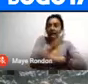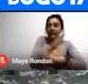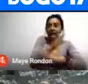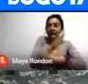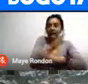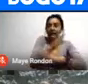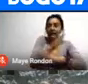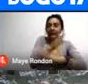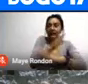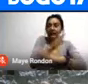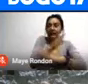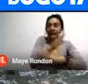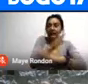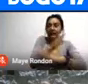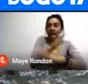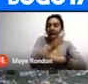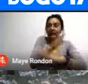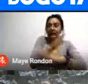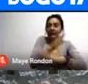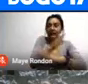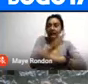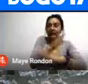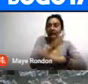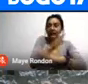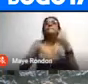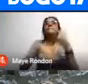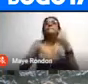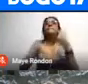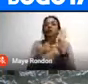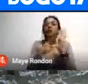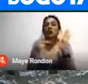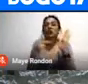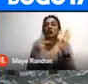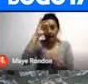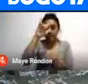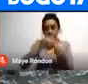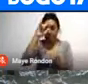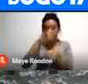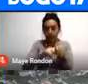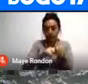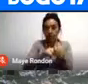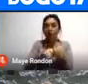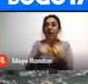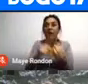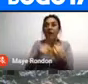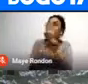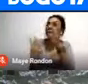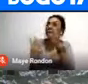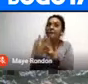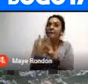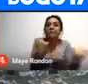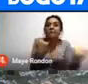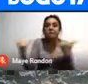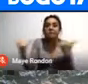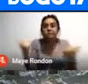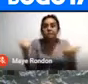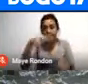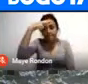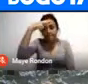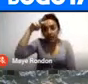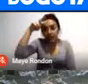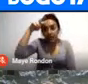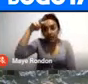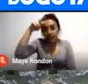diluvio Hay más de Dos mil mitos Del diluvio En el mundo Que han llegado Hasta nosotros Desde México Perú